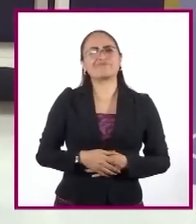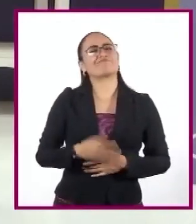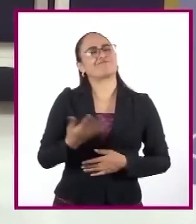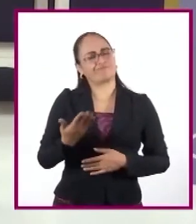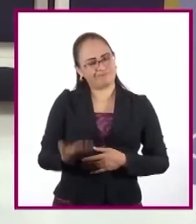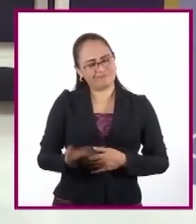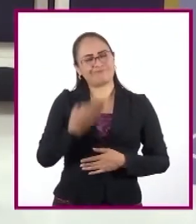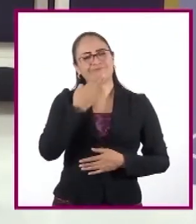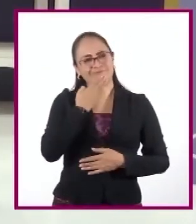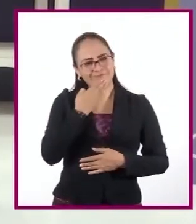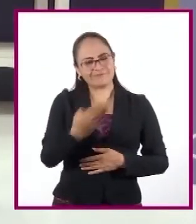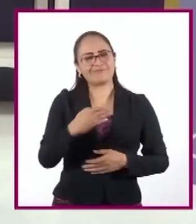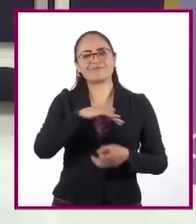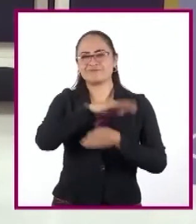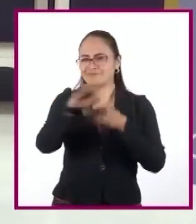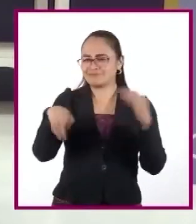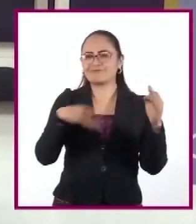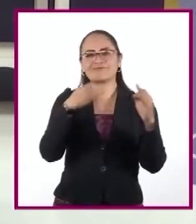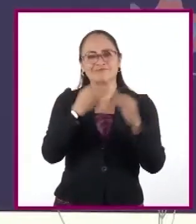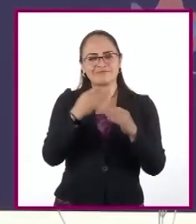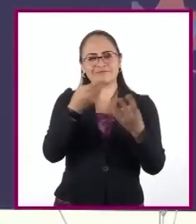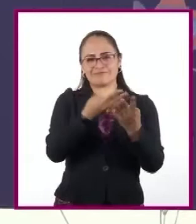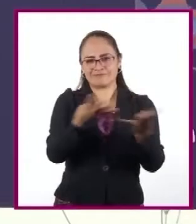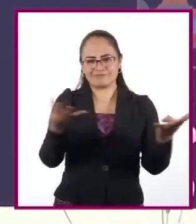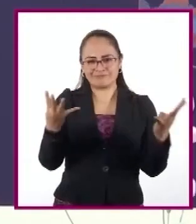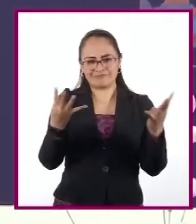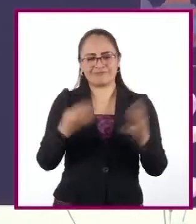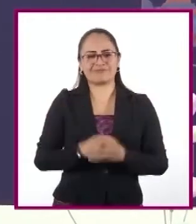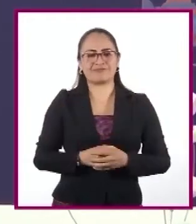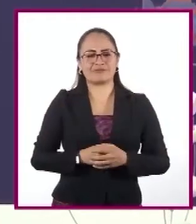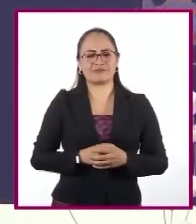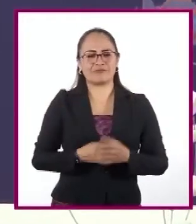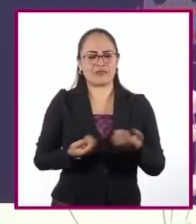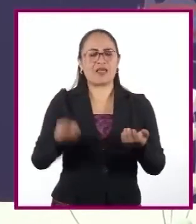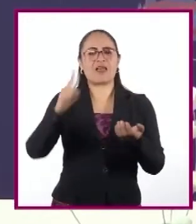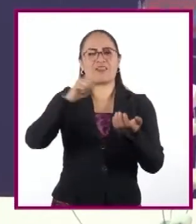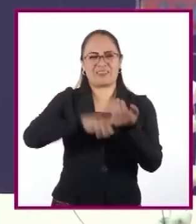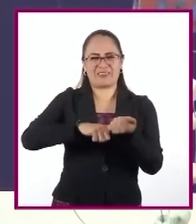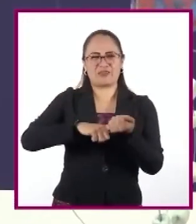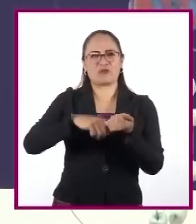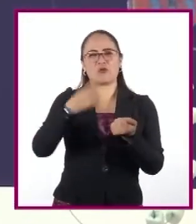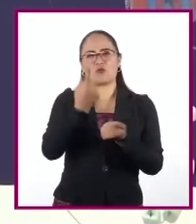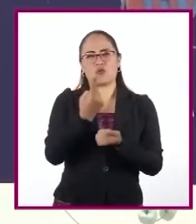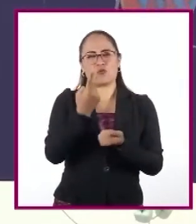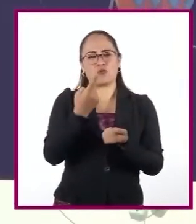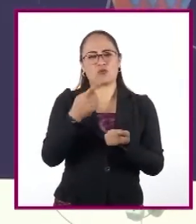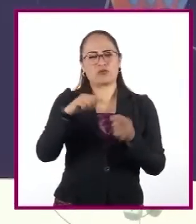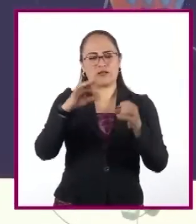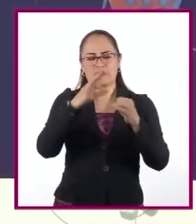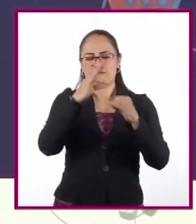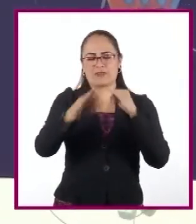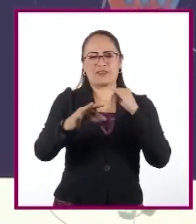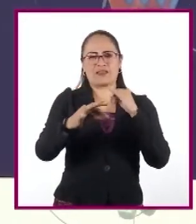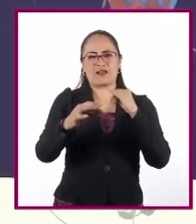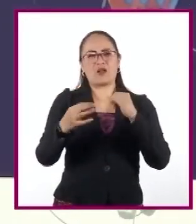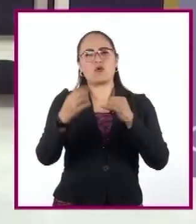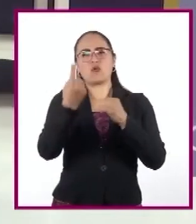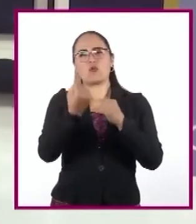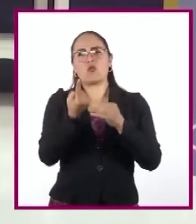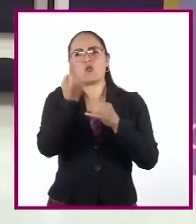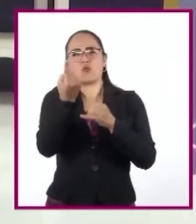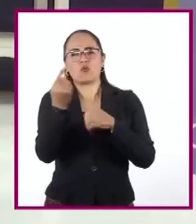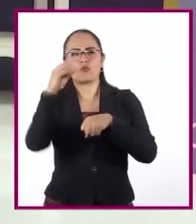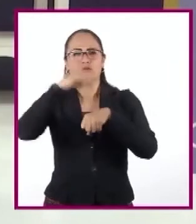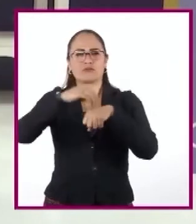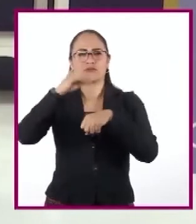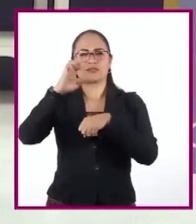Correcto, todos ellos tienen un electrón de valencia en su última órbita. Por lo